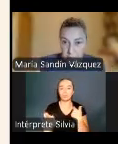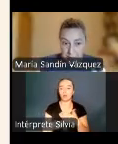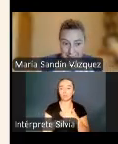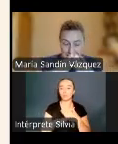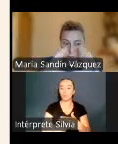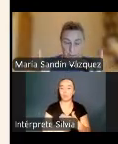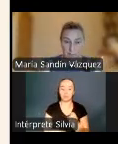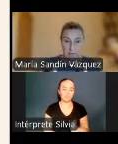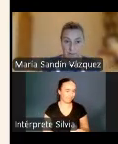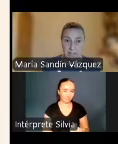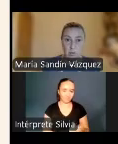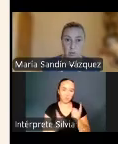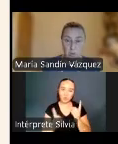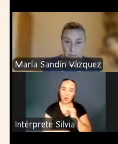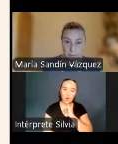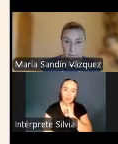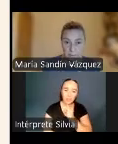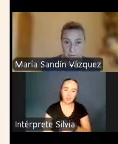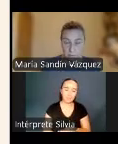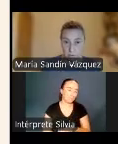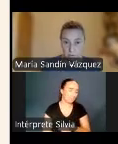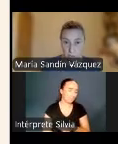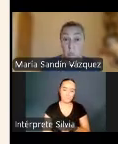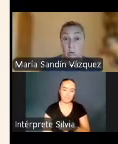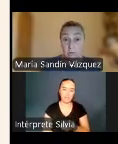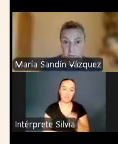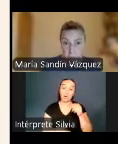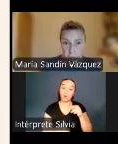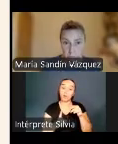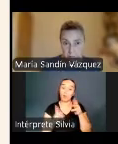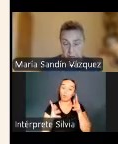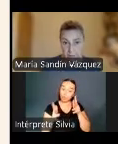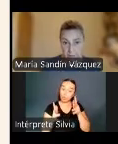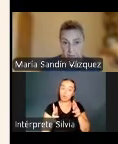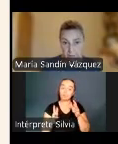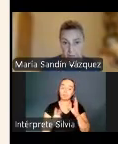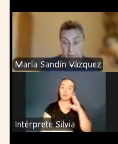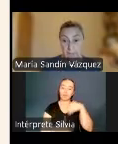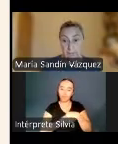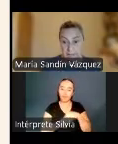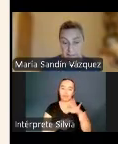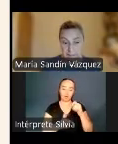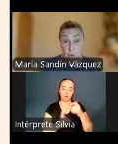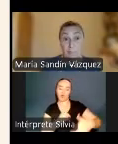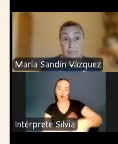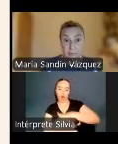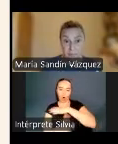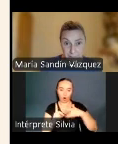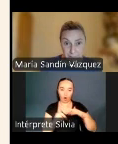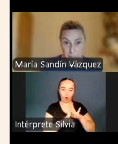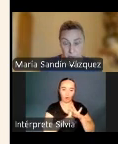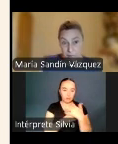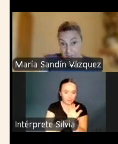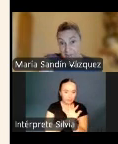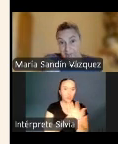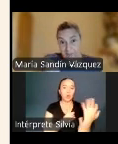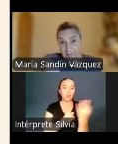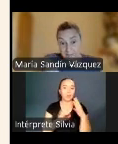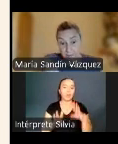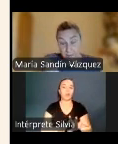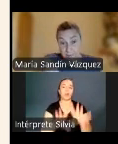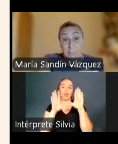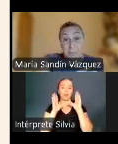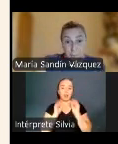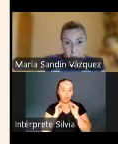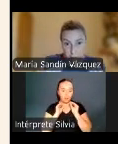solo el idioma, alrededor de estas consultas, pues hay todo un contexto que hace falta comprender de una